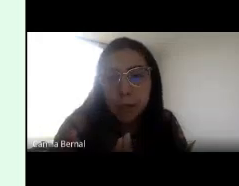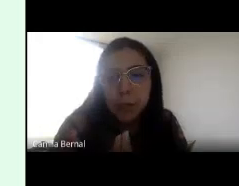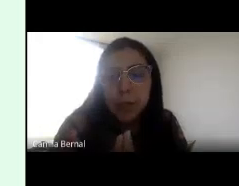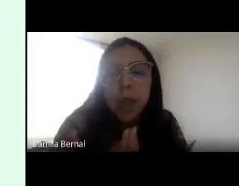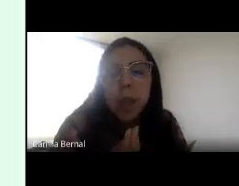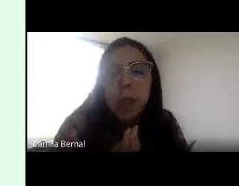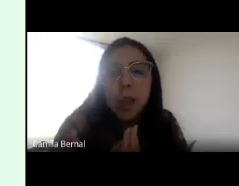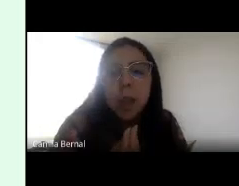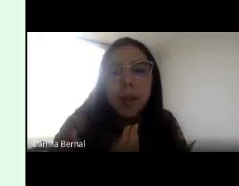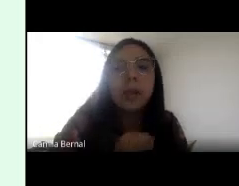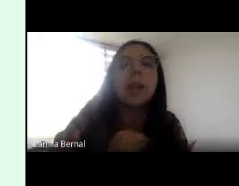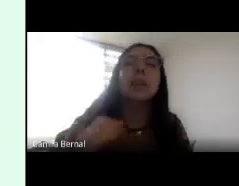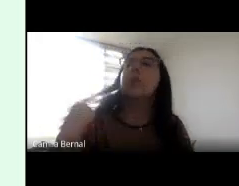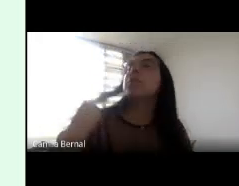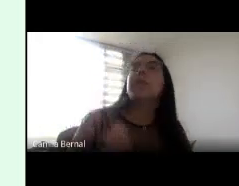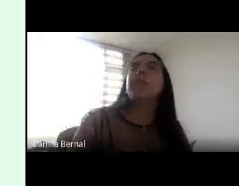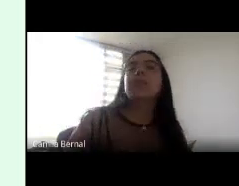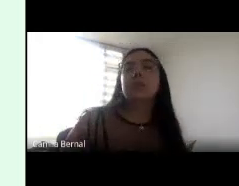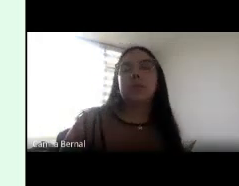permisible